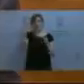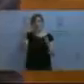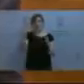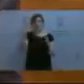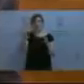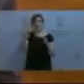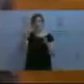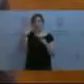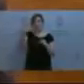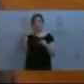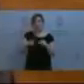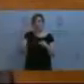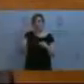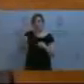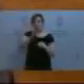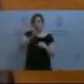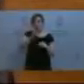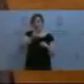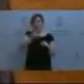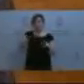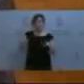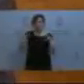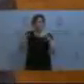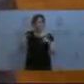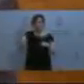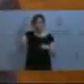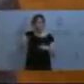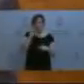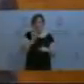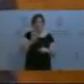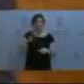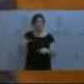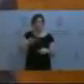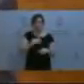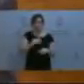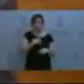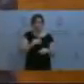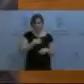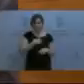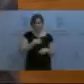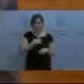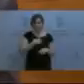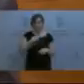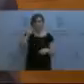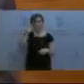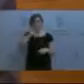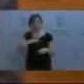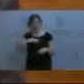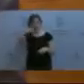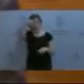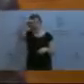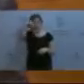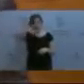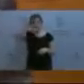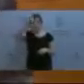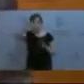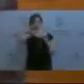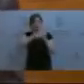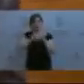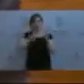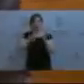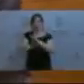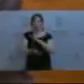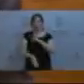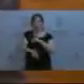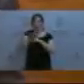Europa. Y estos personajes fueron únicos. Si somos incapaces, singulares, únicos y culturales. Oiga, prédice angular para un producto turístico